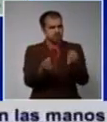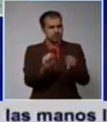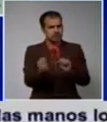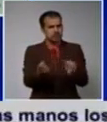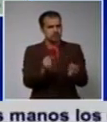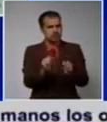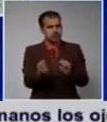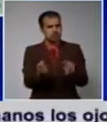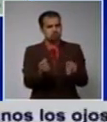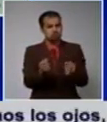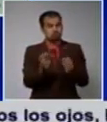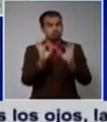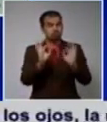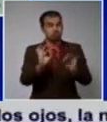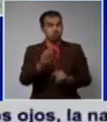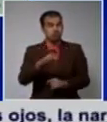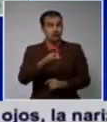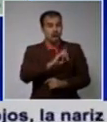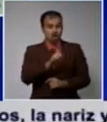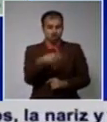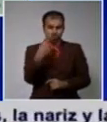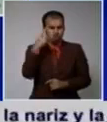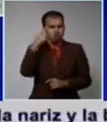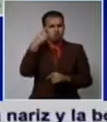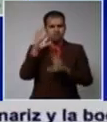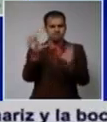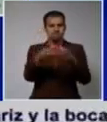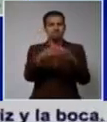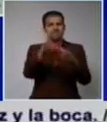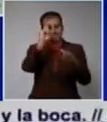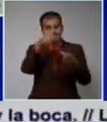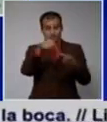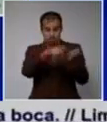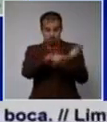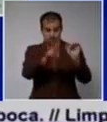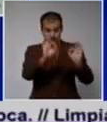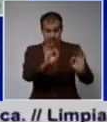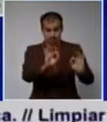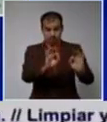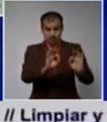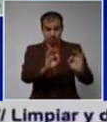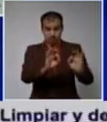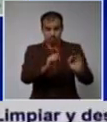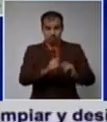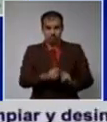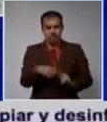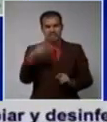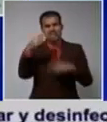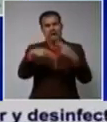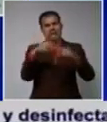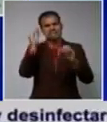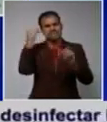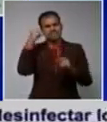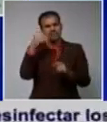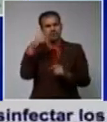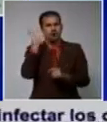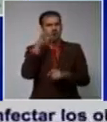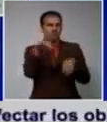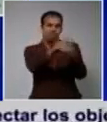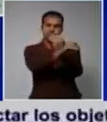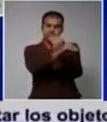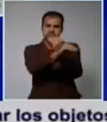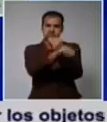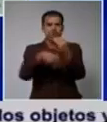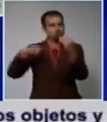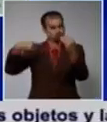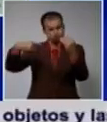ya anoche en el análisis con el equipo de salud de la provincia, que se hace por videoconferencia todos los días con todos los